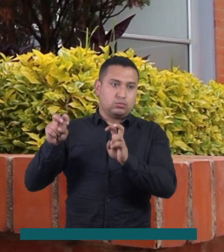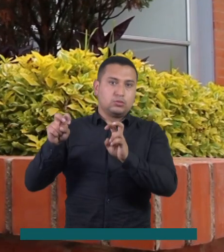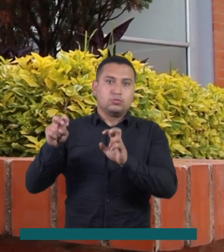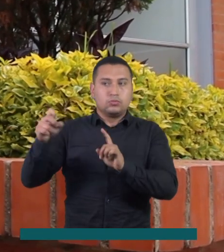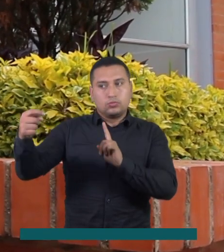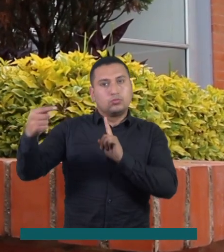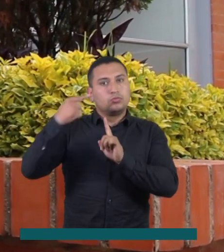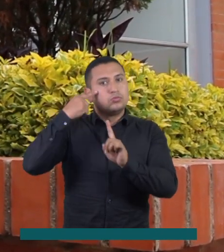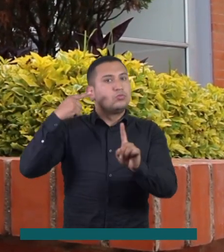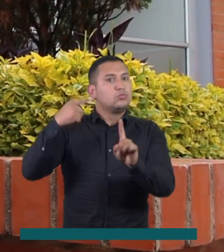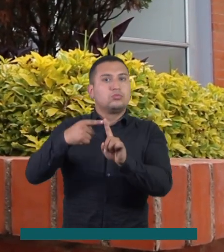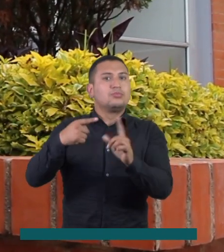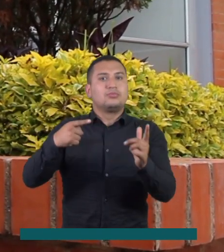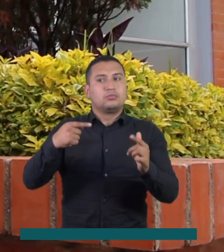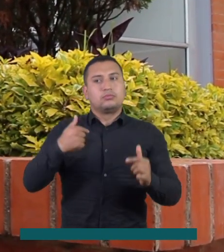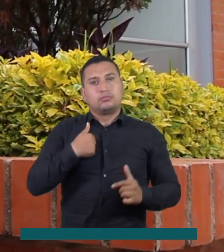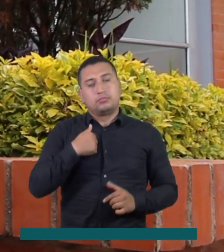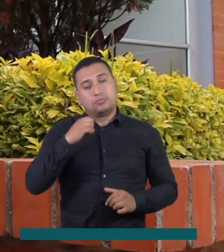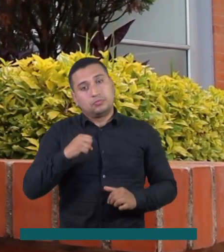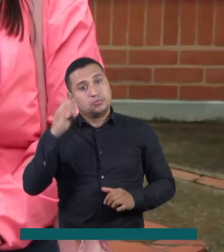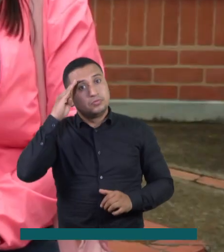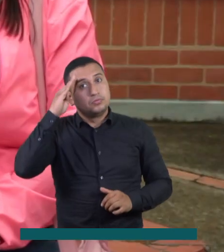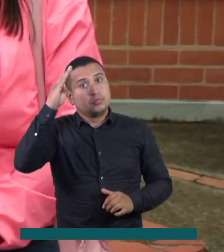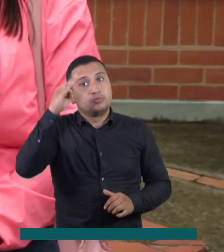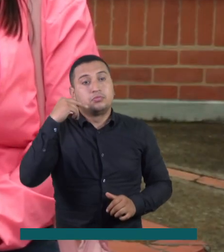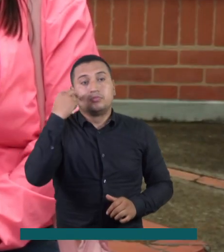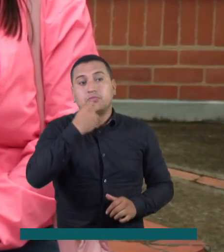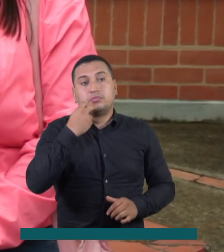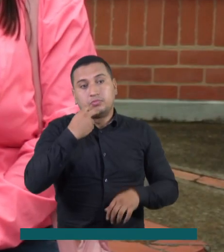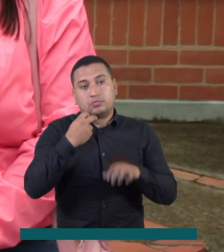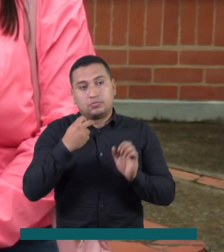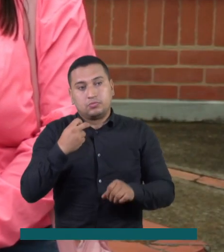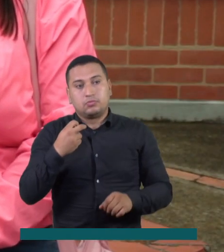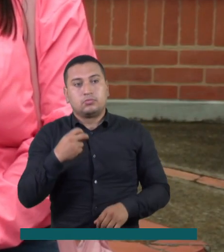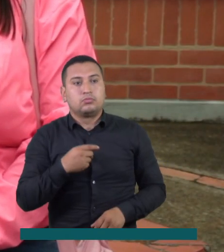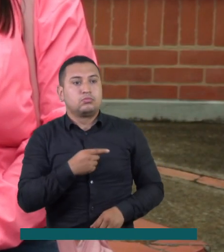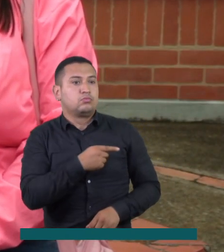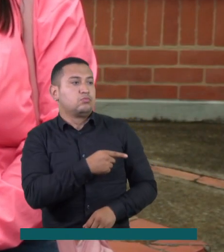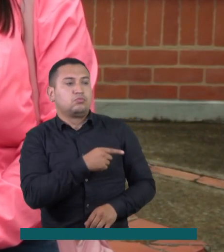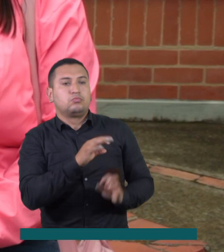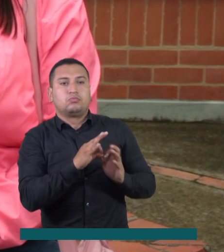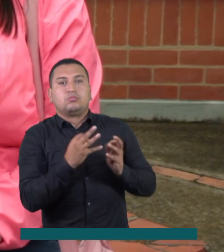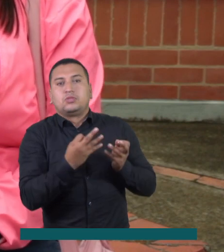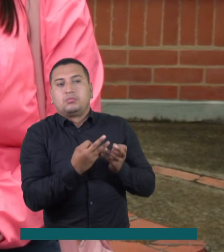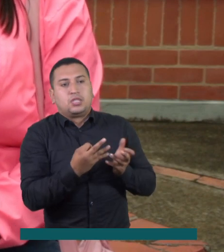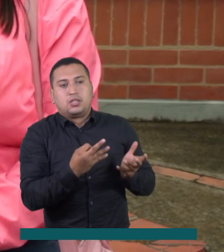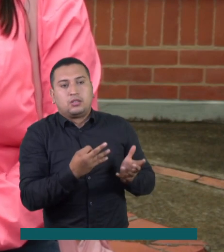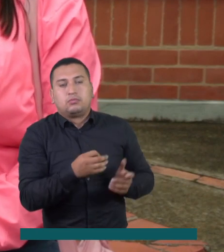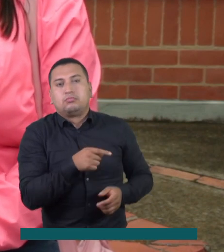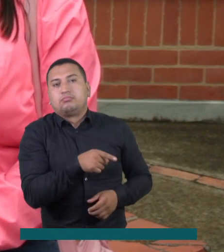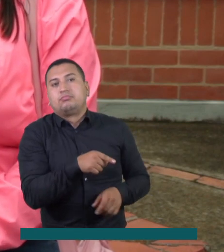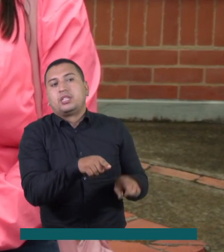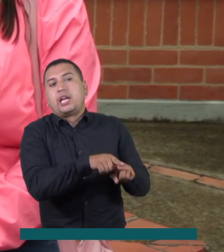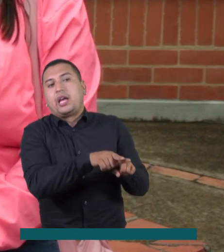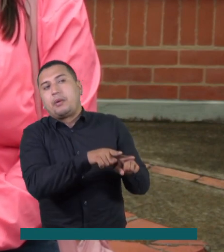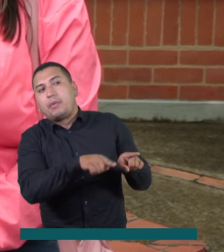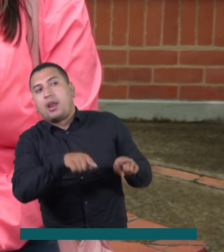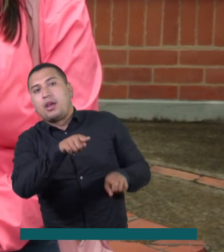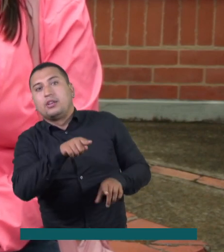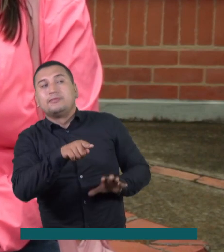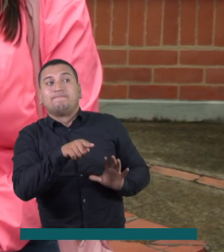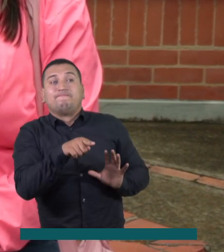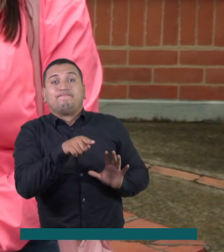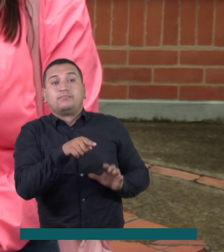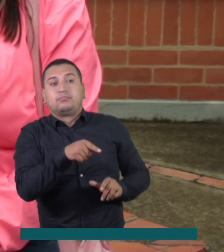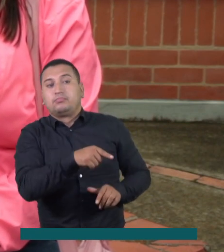que algún día quizá pueda hablar con facilidad. No tiene familia, pues tiene una hermana, pero sí, él vive